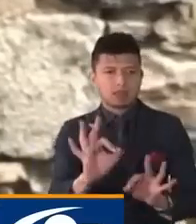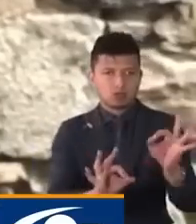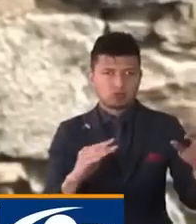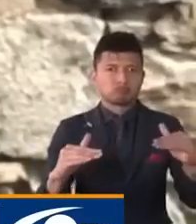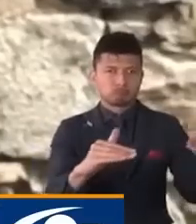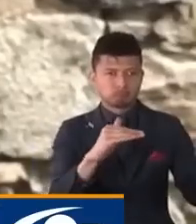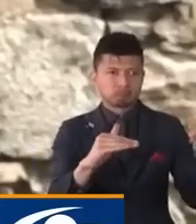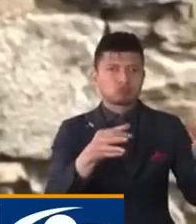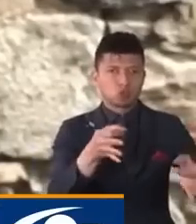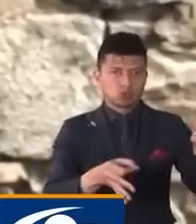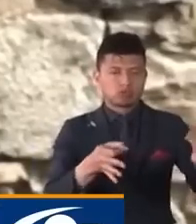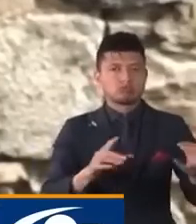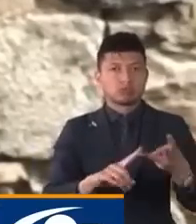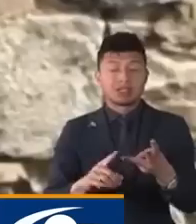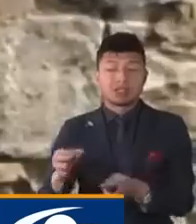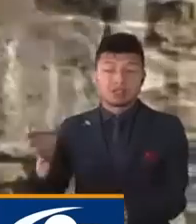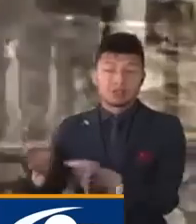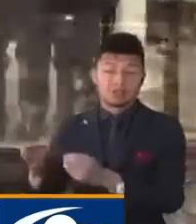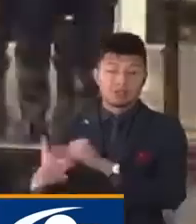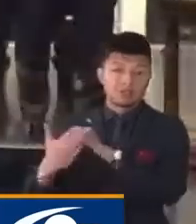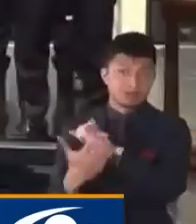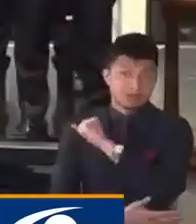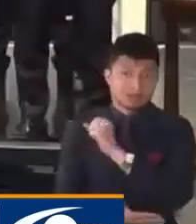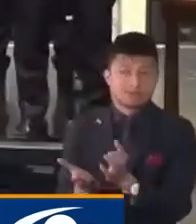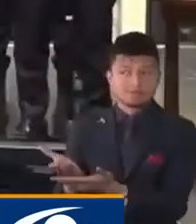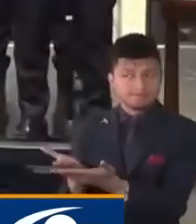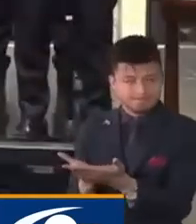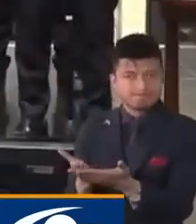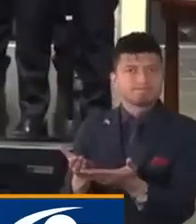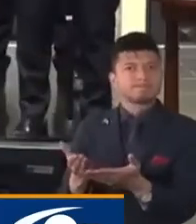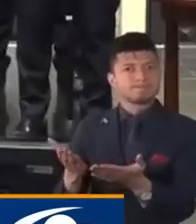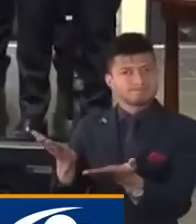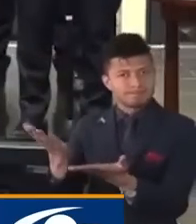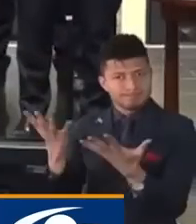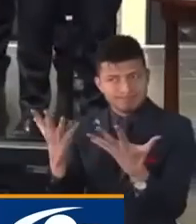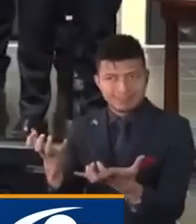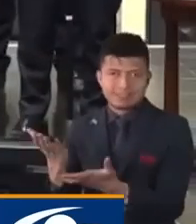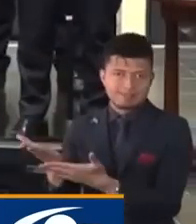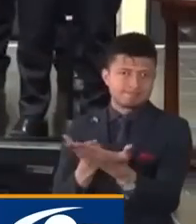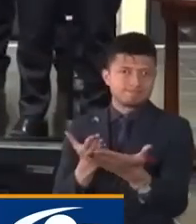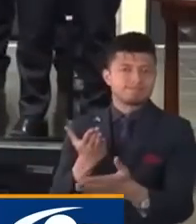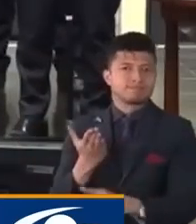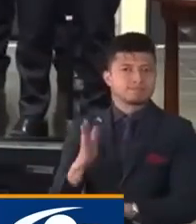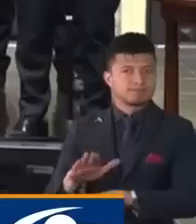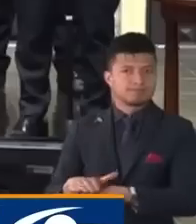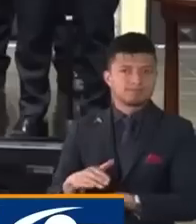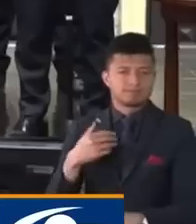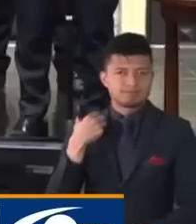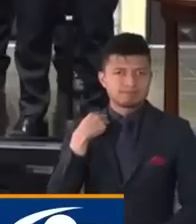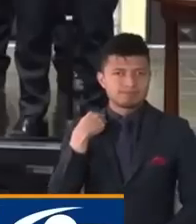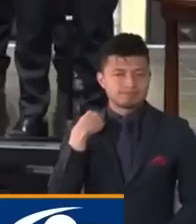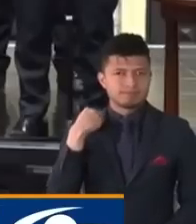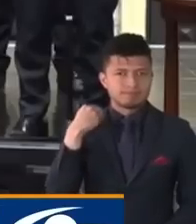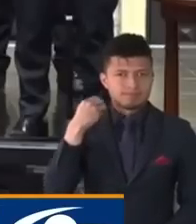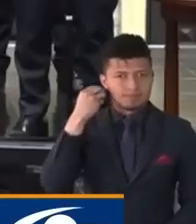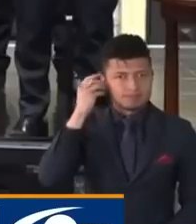la apoyamos. Pero pedimos justicia judicial y la exigimos.